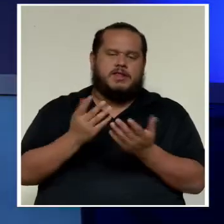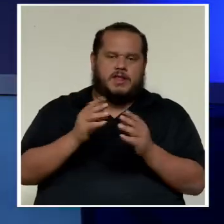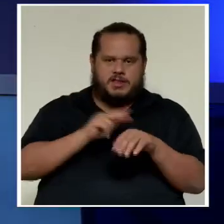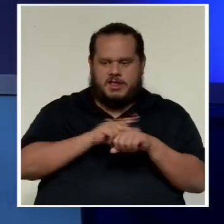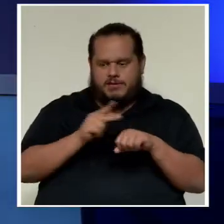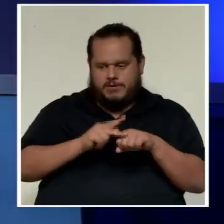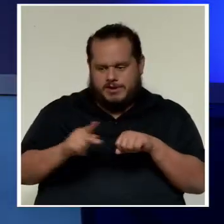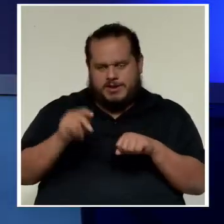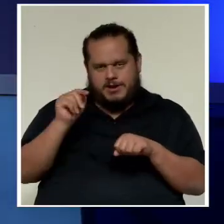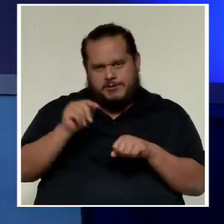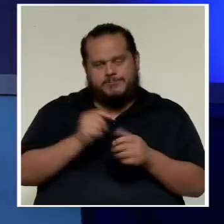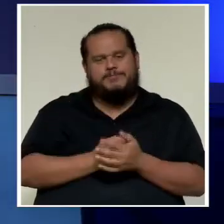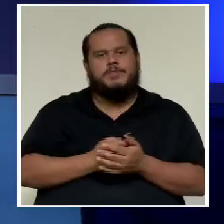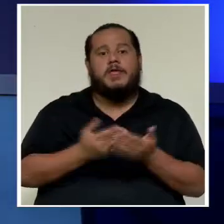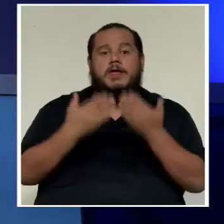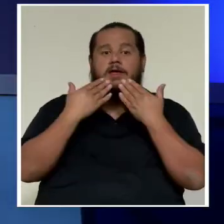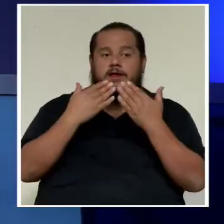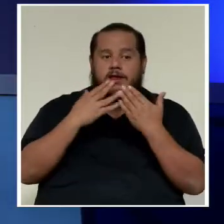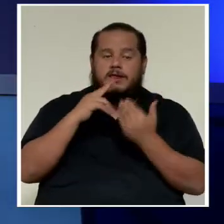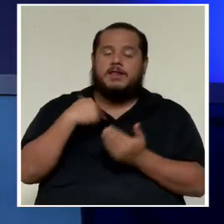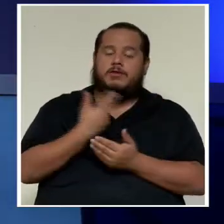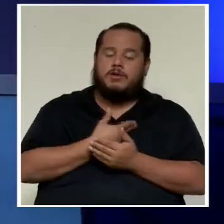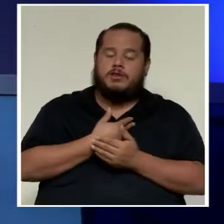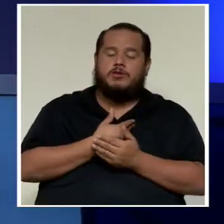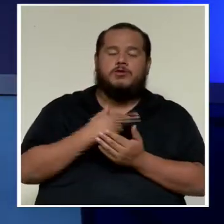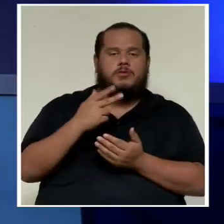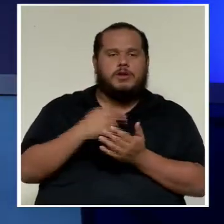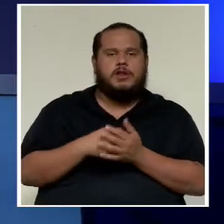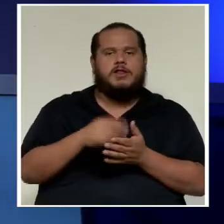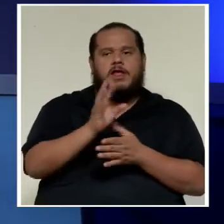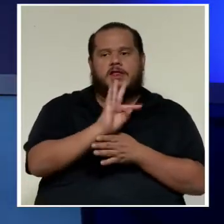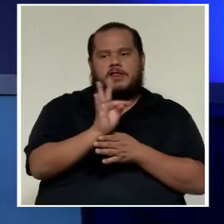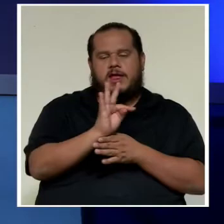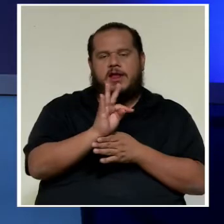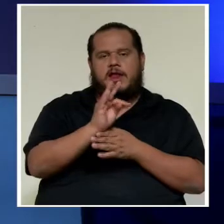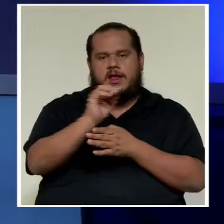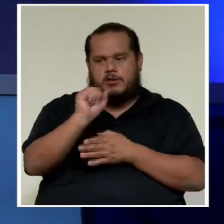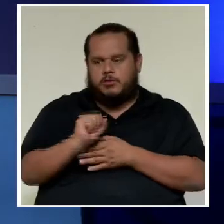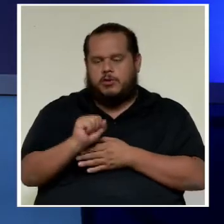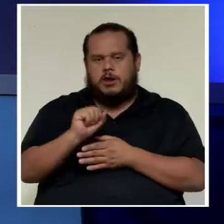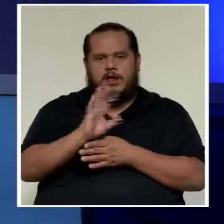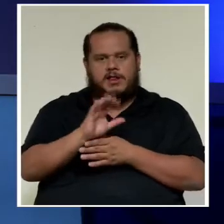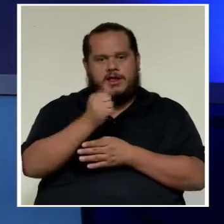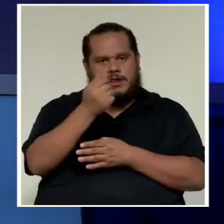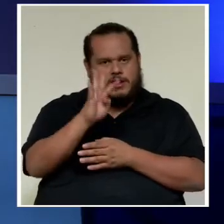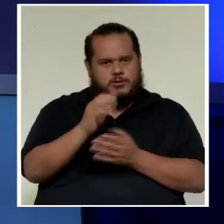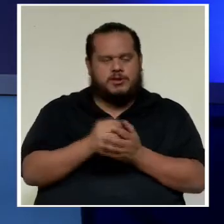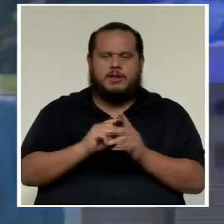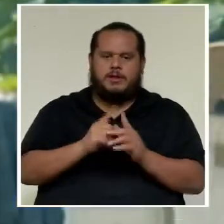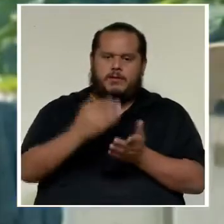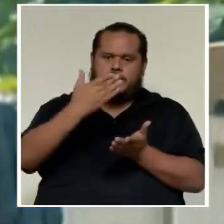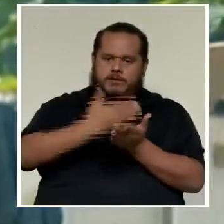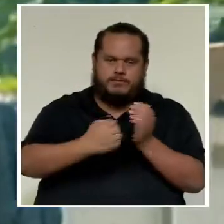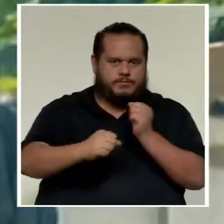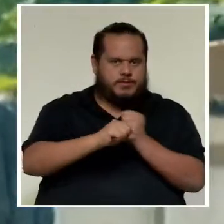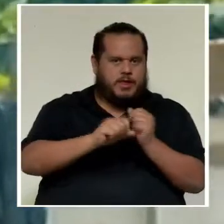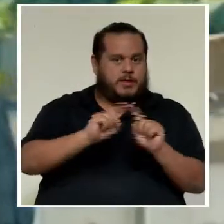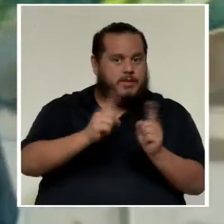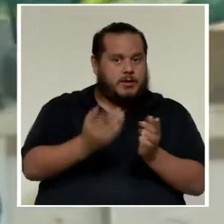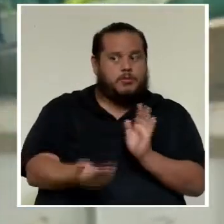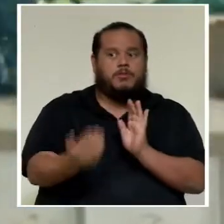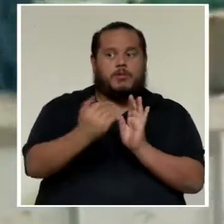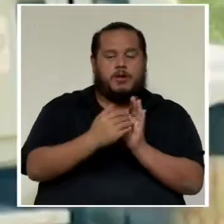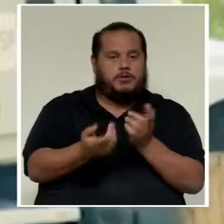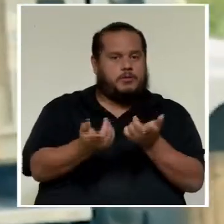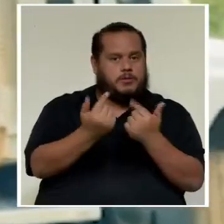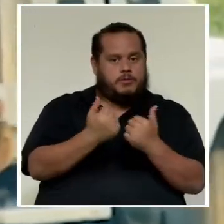Gracias a nuestros colegas de TV Sur, Canal 14. Nosotros vamos a hacer nuestra primera pausa comercial, pero al volver le contamos que las acciones